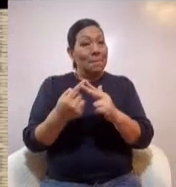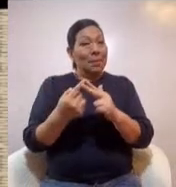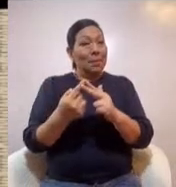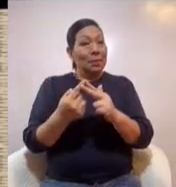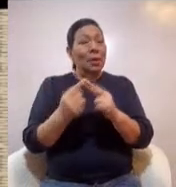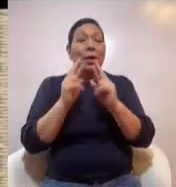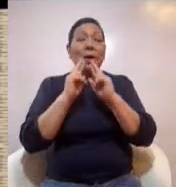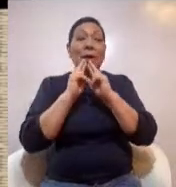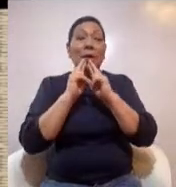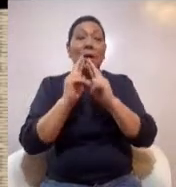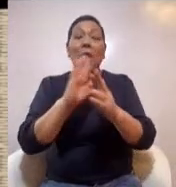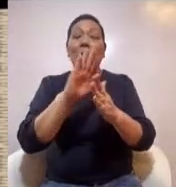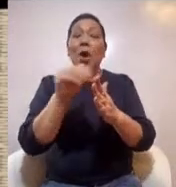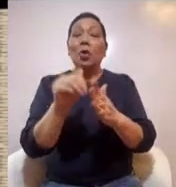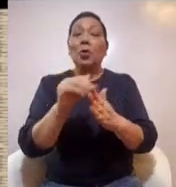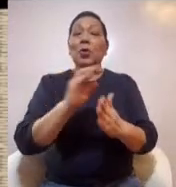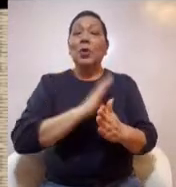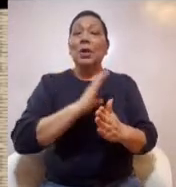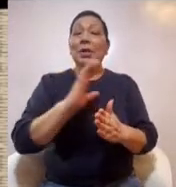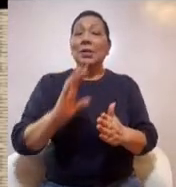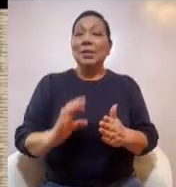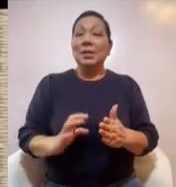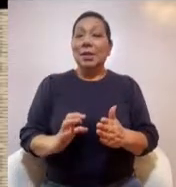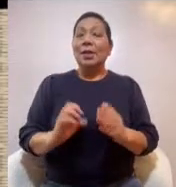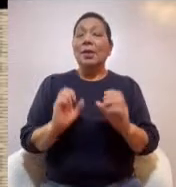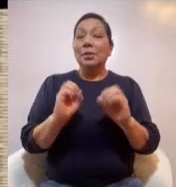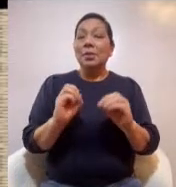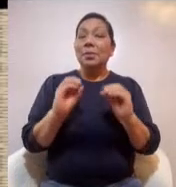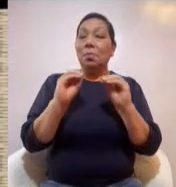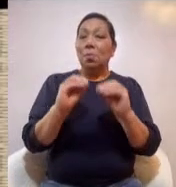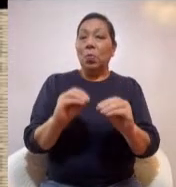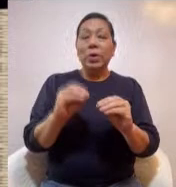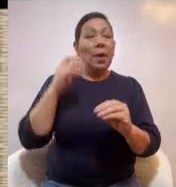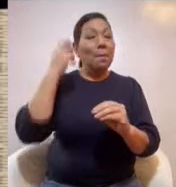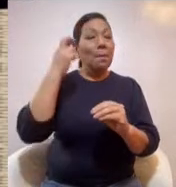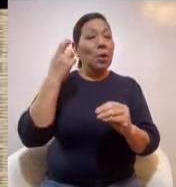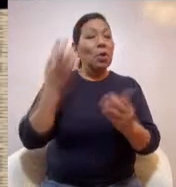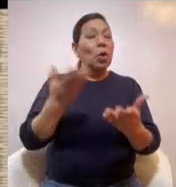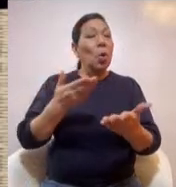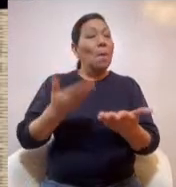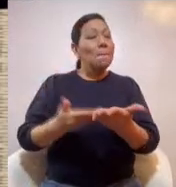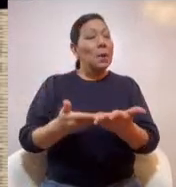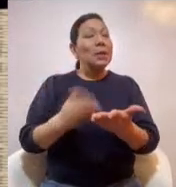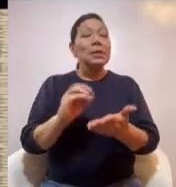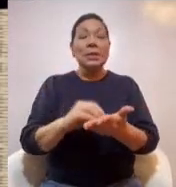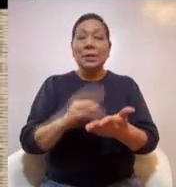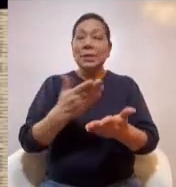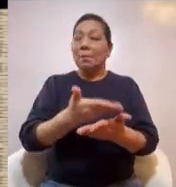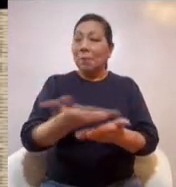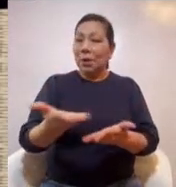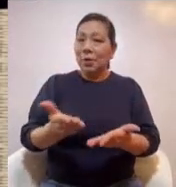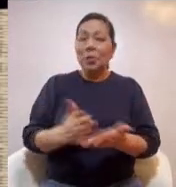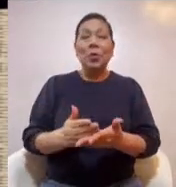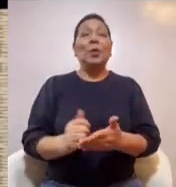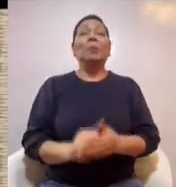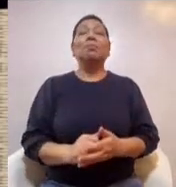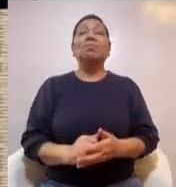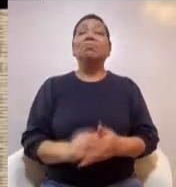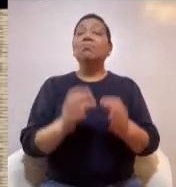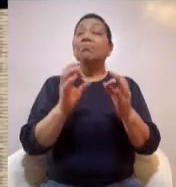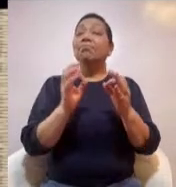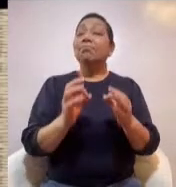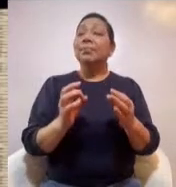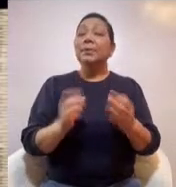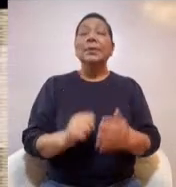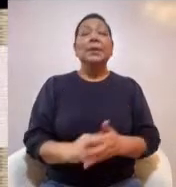allí recomendaciones a todos los estados para que se puedan implementar políticas públicas más eficientes para erradicar la violencia contra